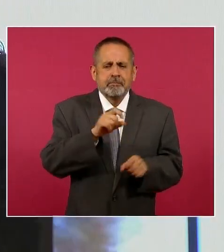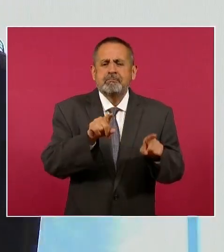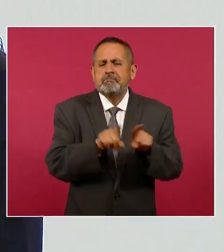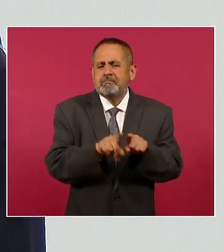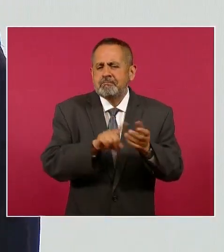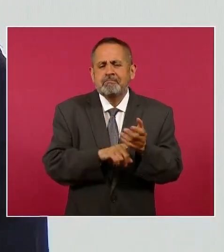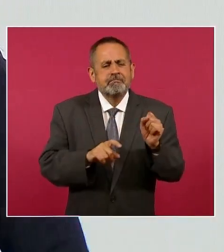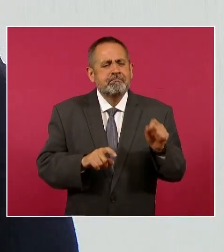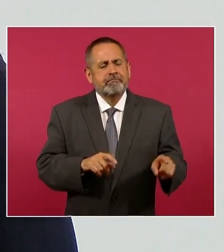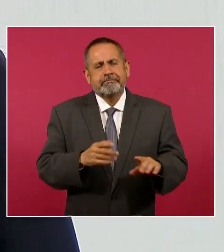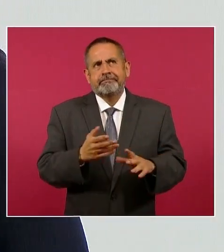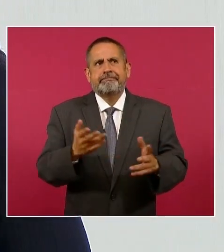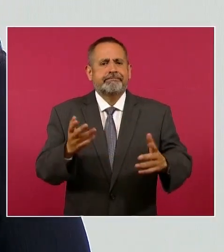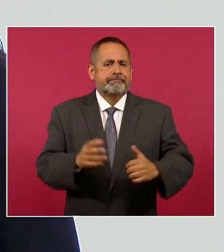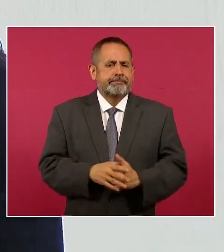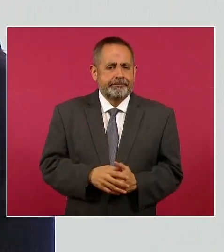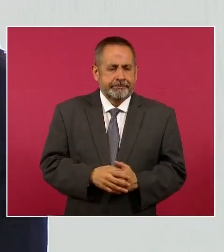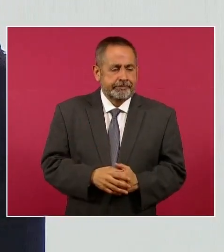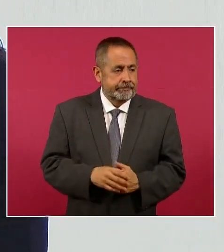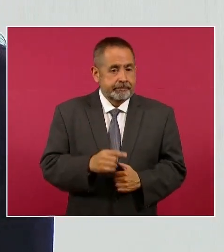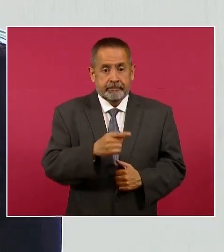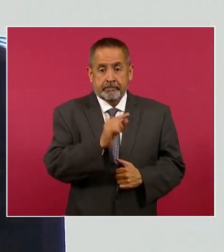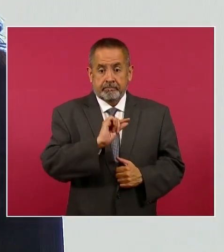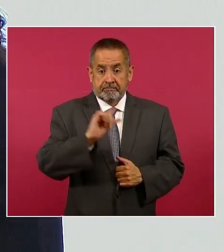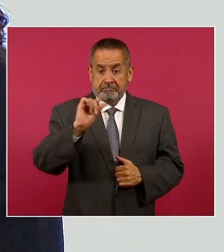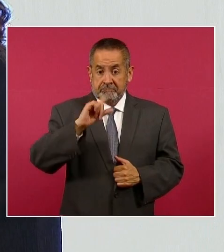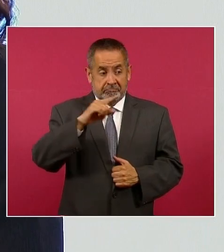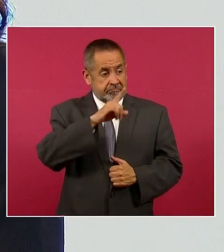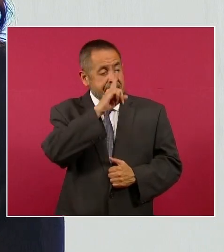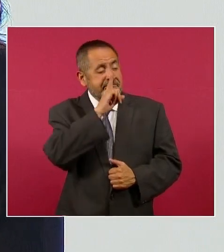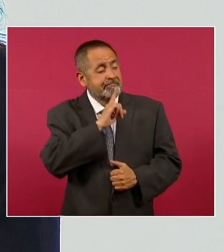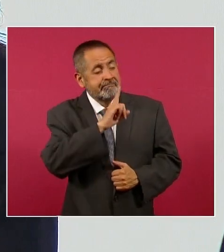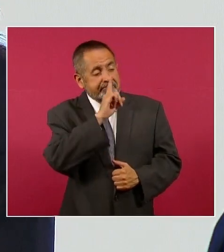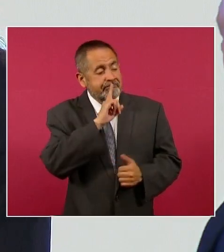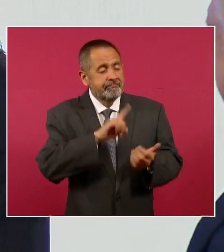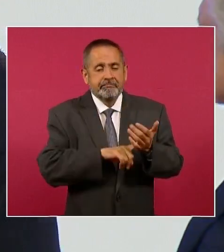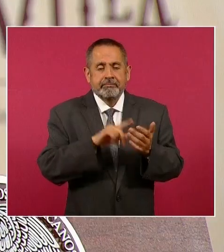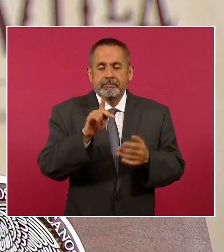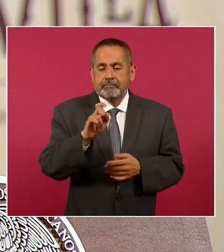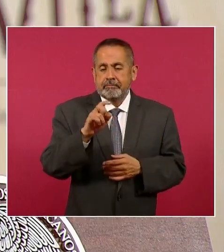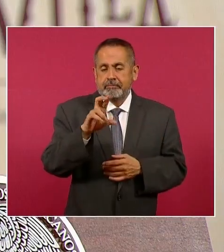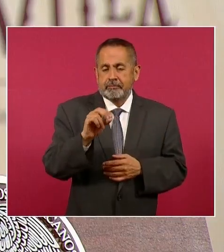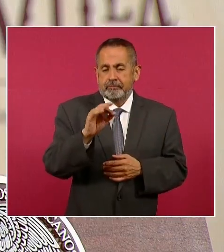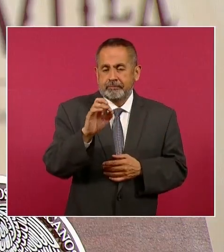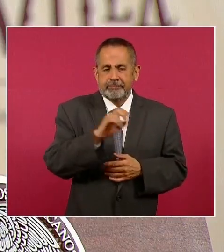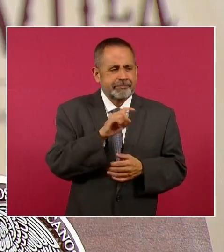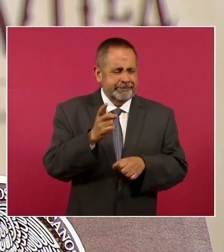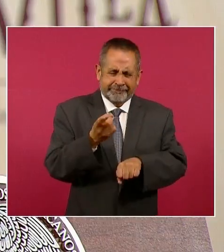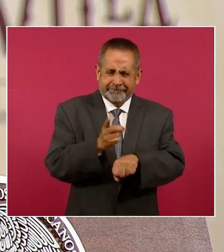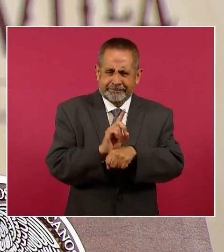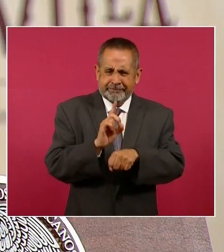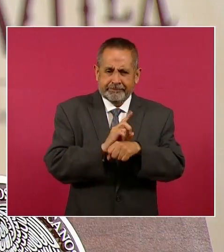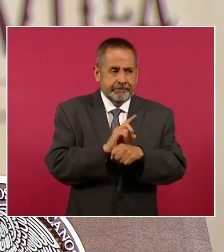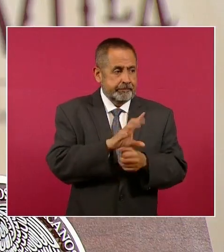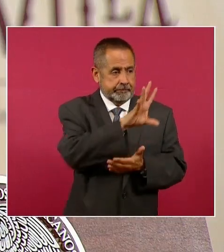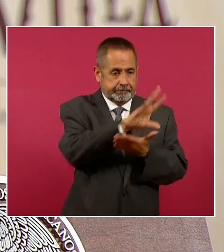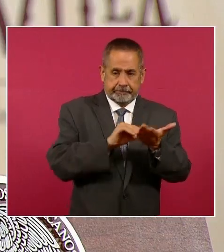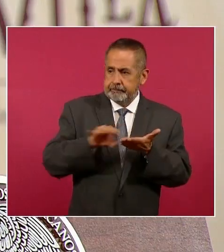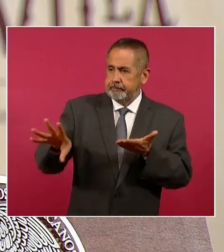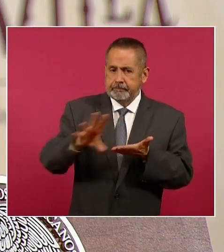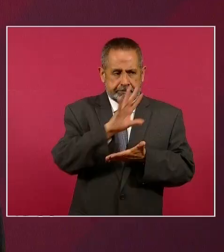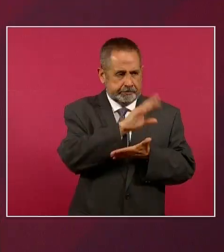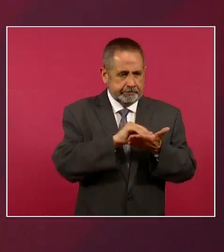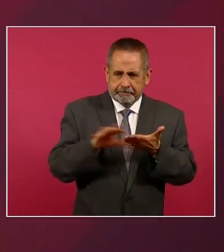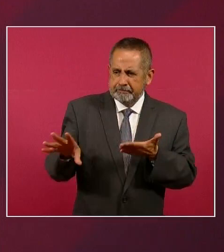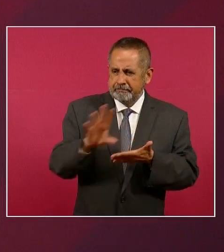años. Hay profesionales de la mentira y la calumnia, como Pedro Ferriz, que reproducen cotidianamente este tipo de